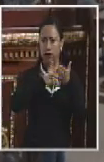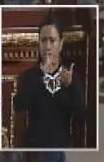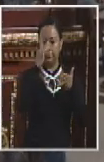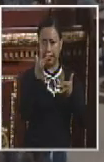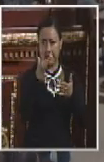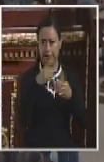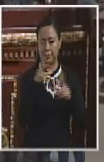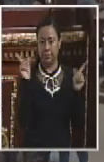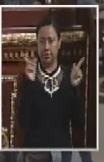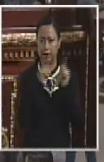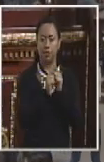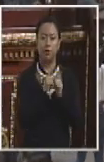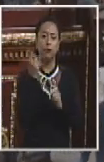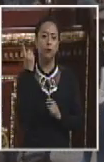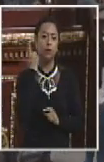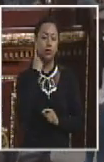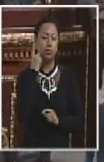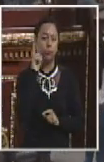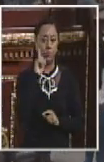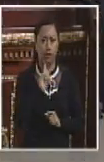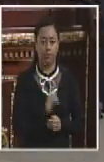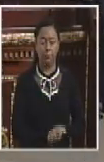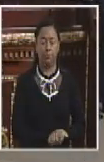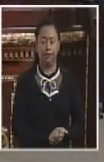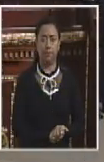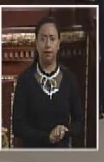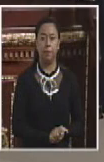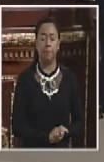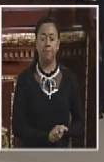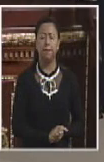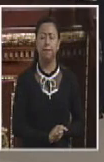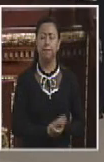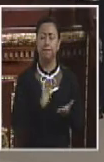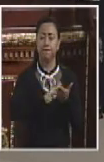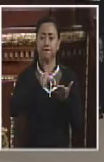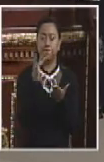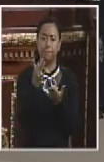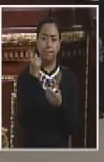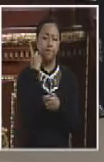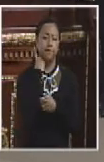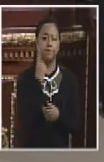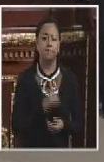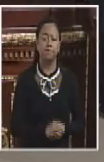gracias. Es cuanto en nombre de Lupita. Gracias. Gracias, diputado.